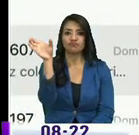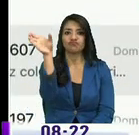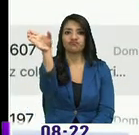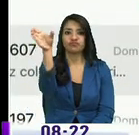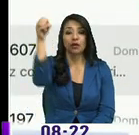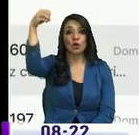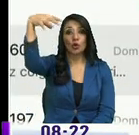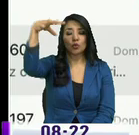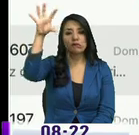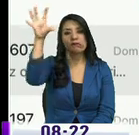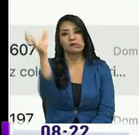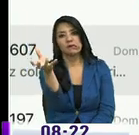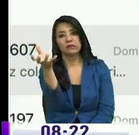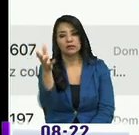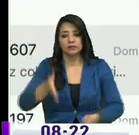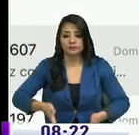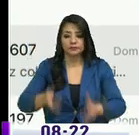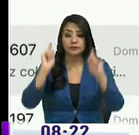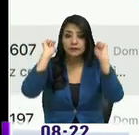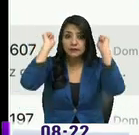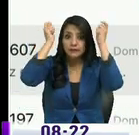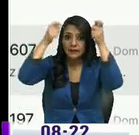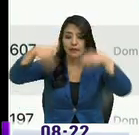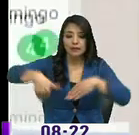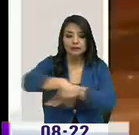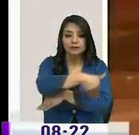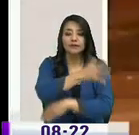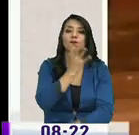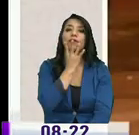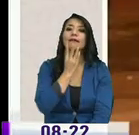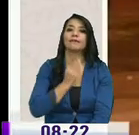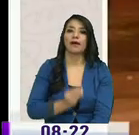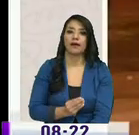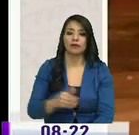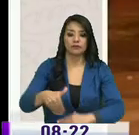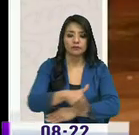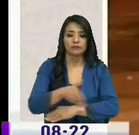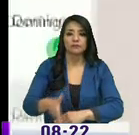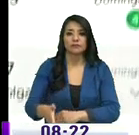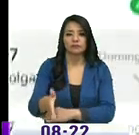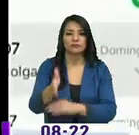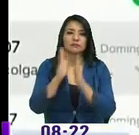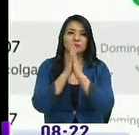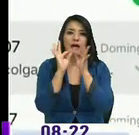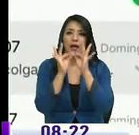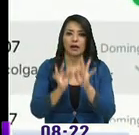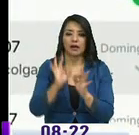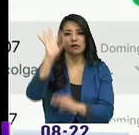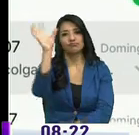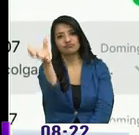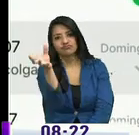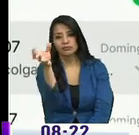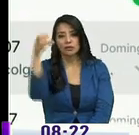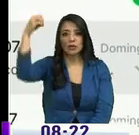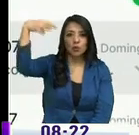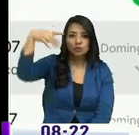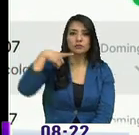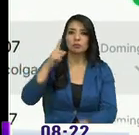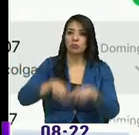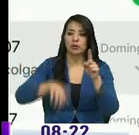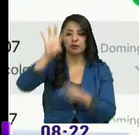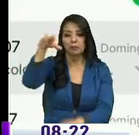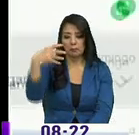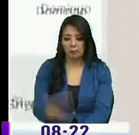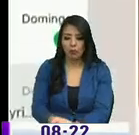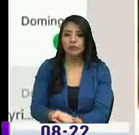colgado, esto en la avenida Shires y Eloy Alfaro en la esquina. Por favor, arreglar, no puede estar así el medidor de luz, cualquier momento se